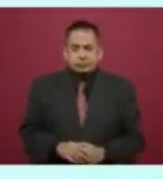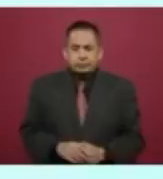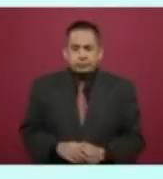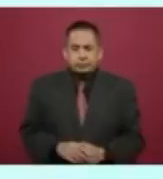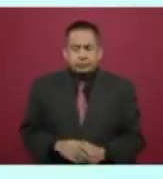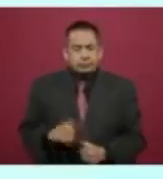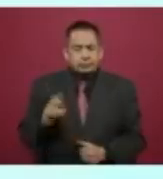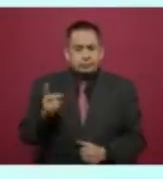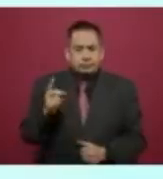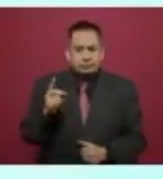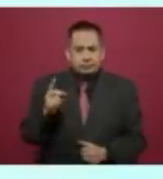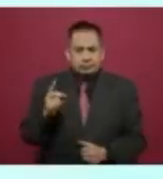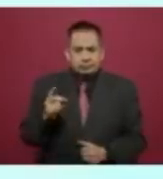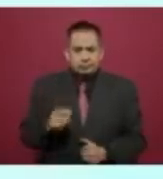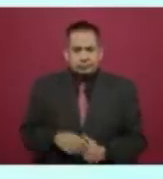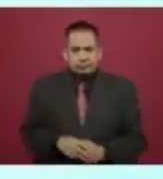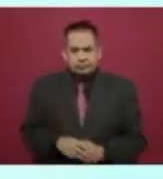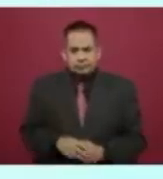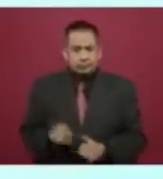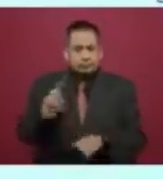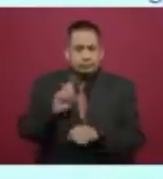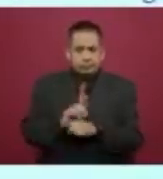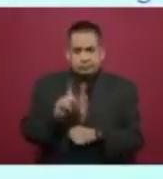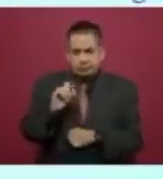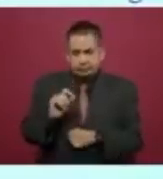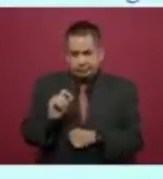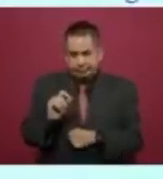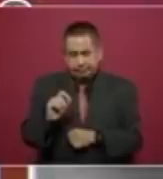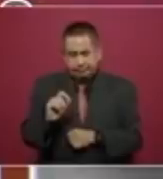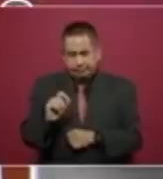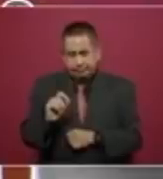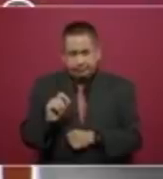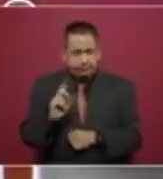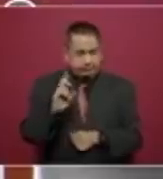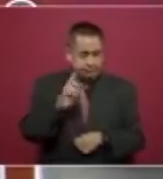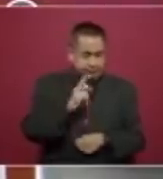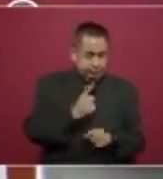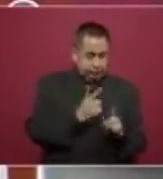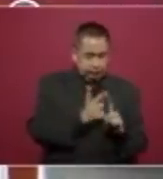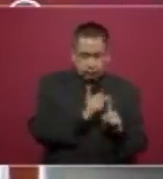En diciembre, hasta el día 20, del 1 al 20,